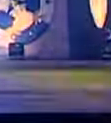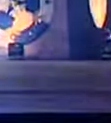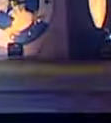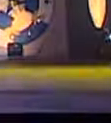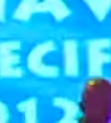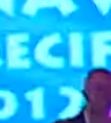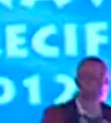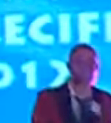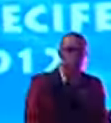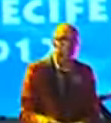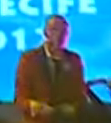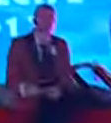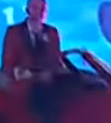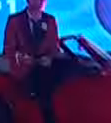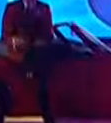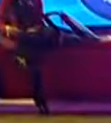jack.